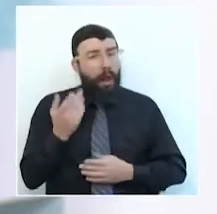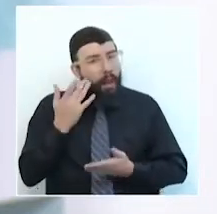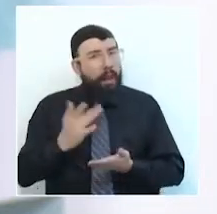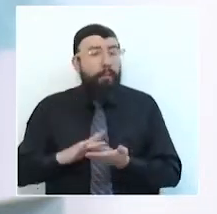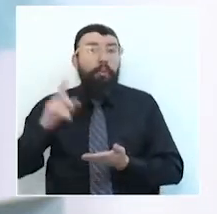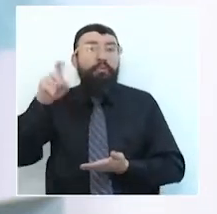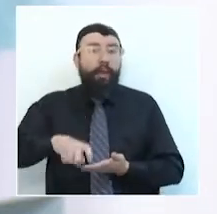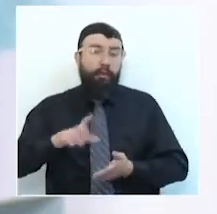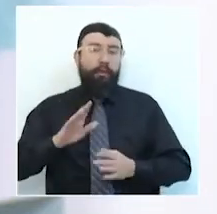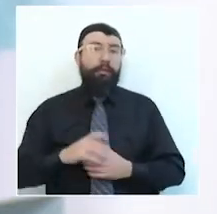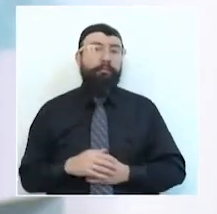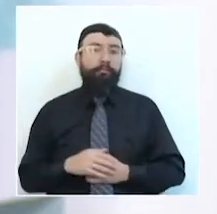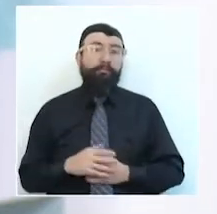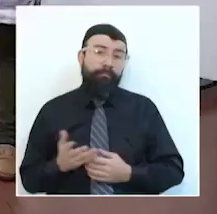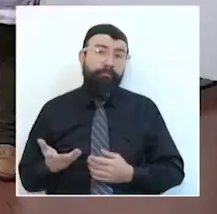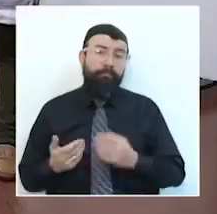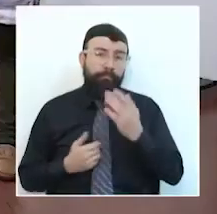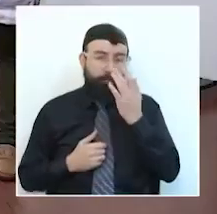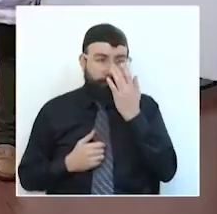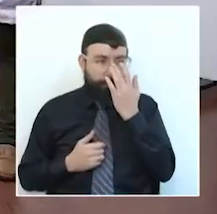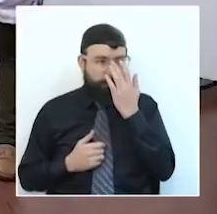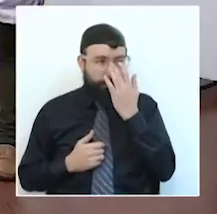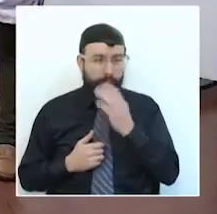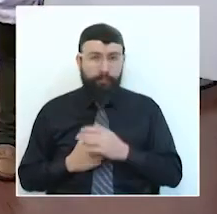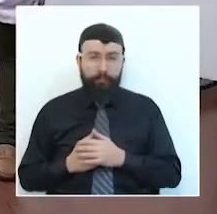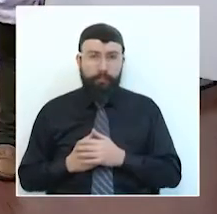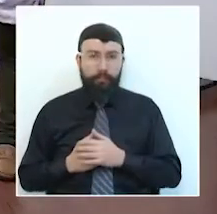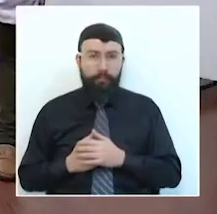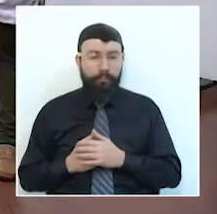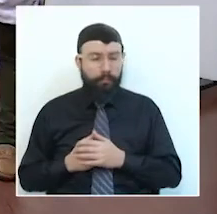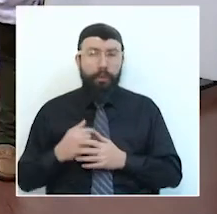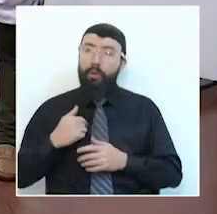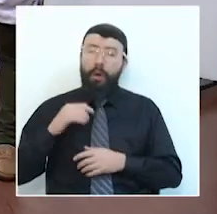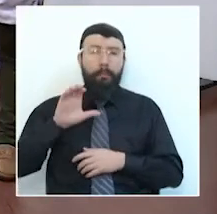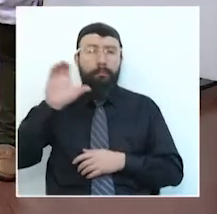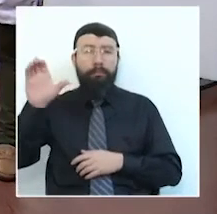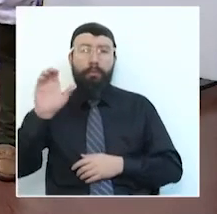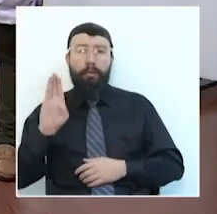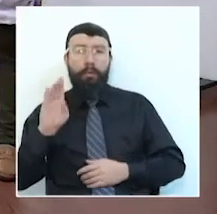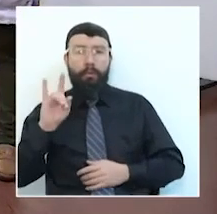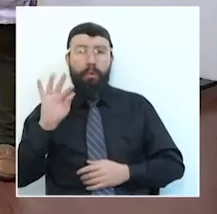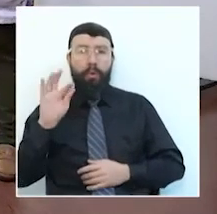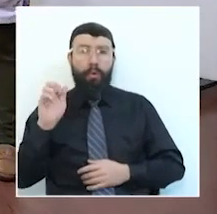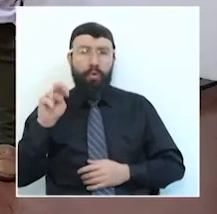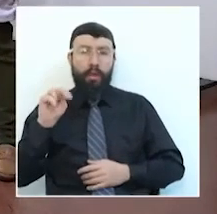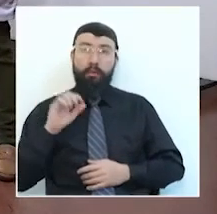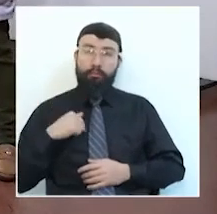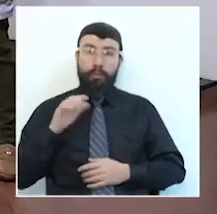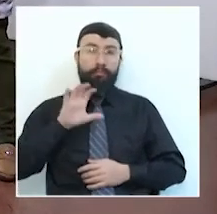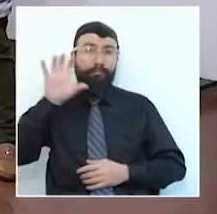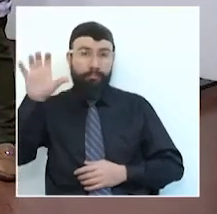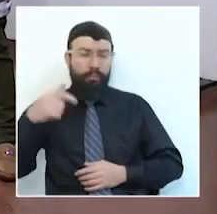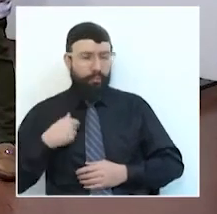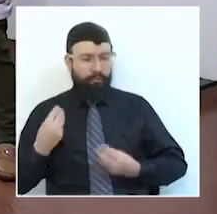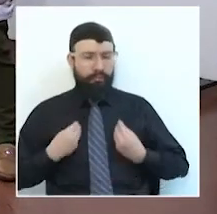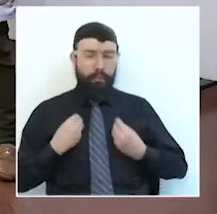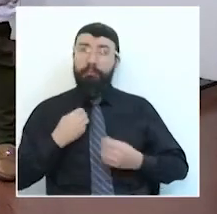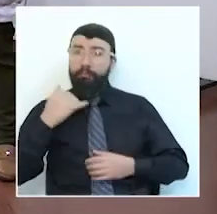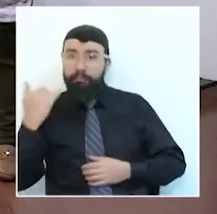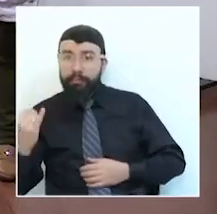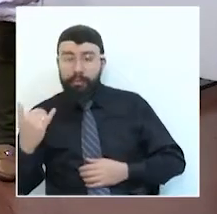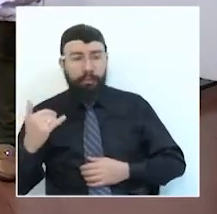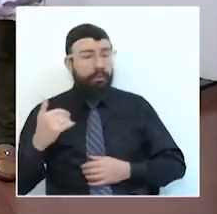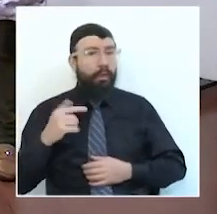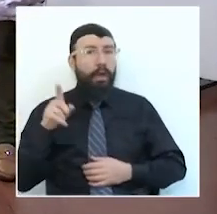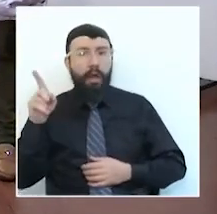tenemos que al final sabe que acabo de llegar de bután bután el maravilloso país de per cápita ya se vive